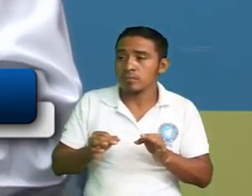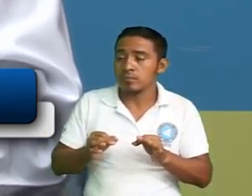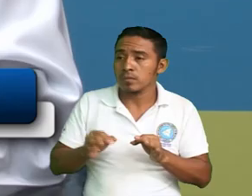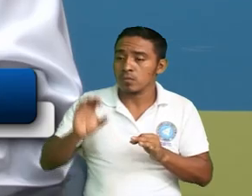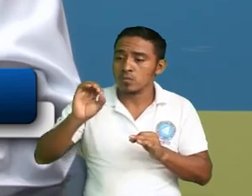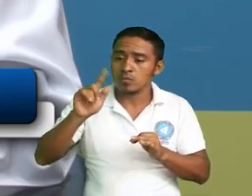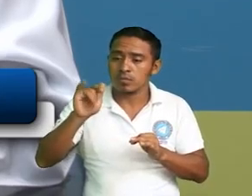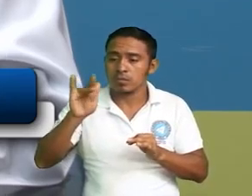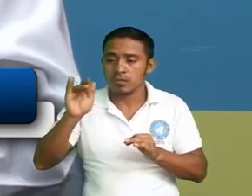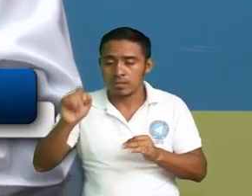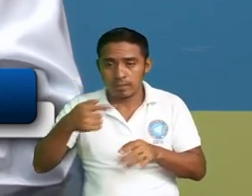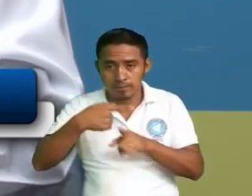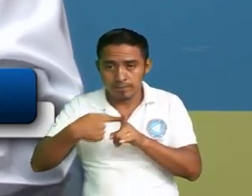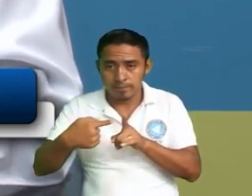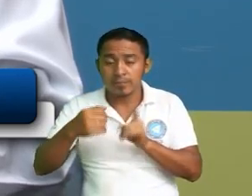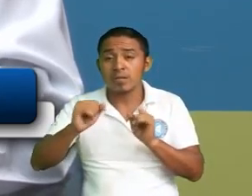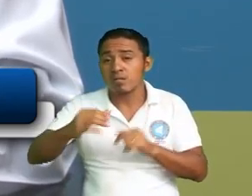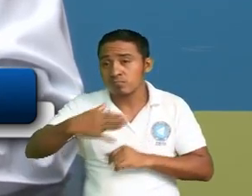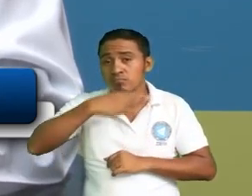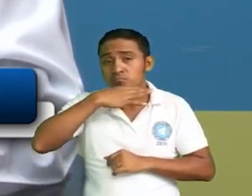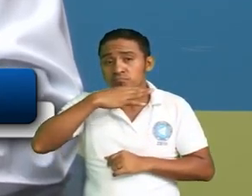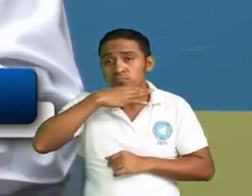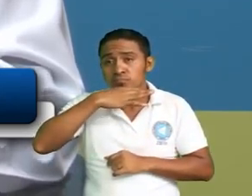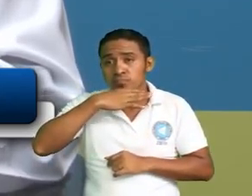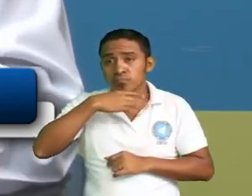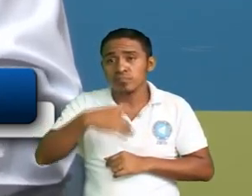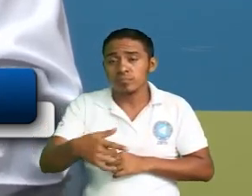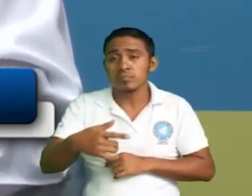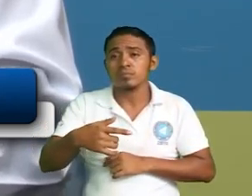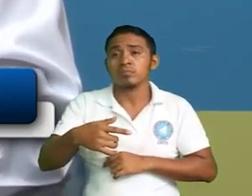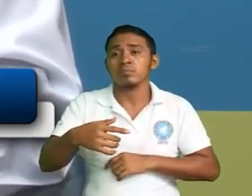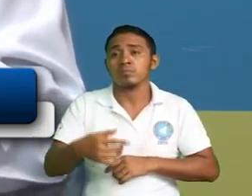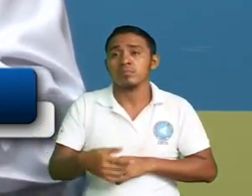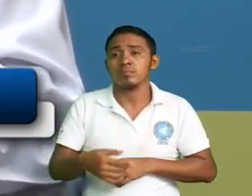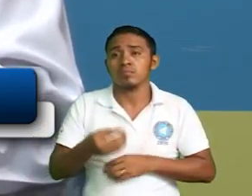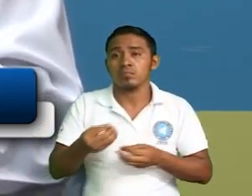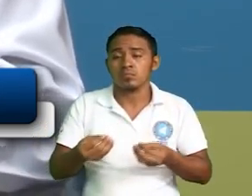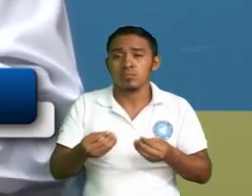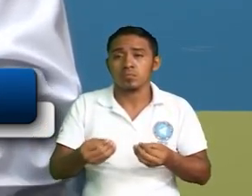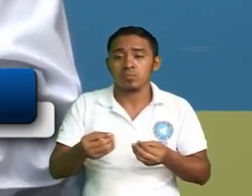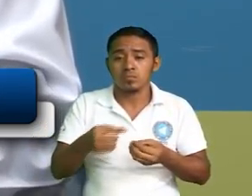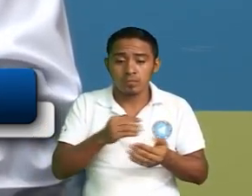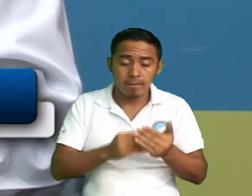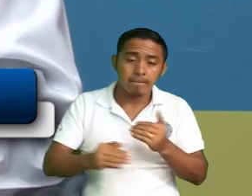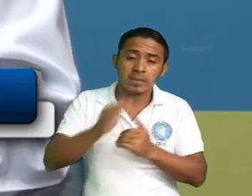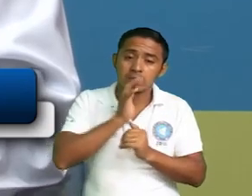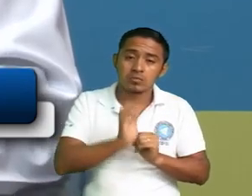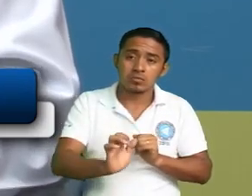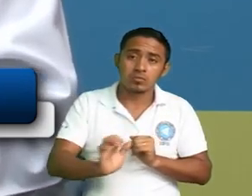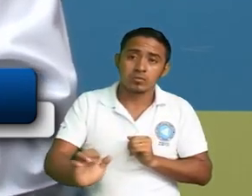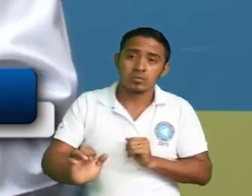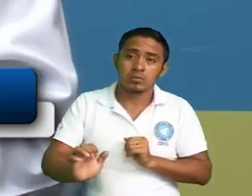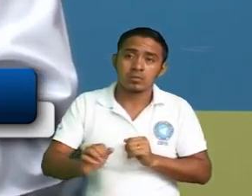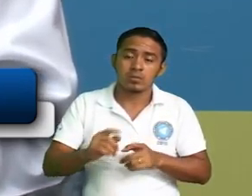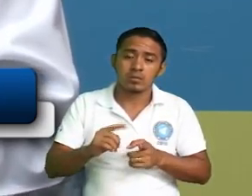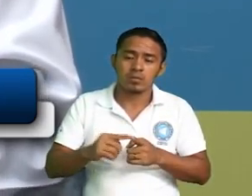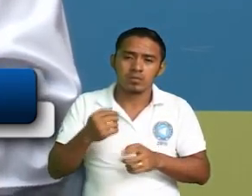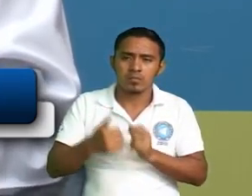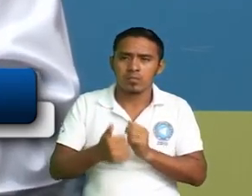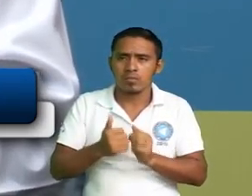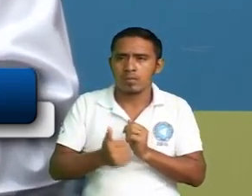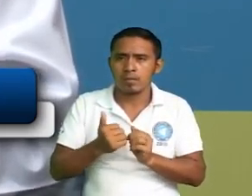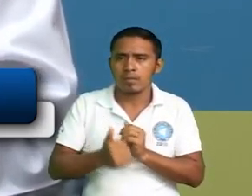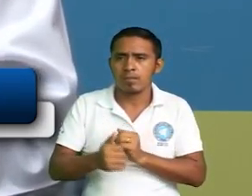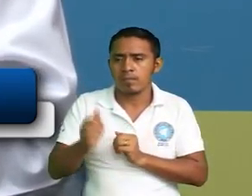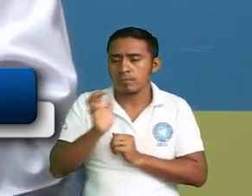pueden ser severas. Incluso son las causas de más frecuentes de la meningoencefalitis, por